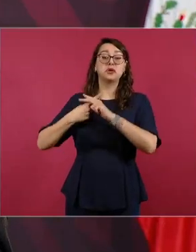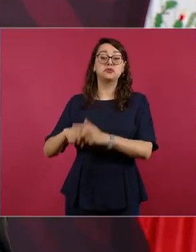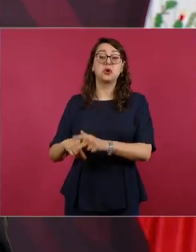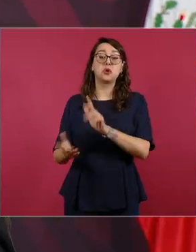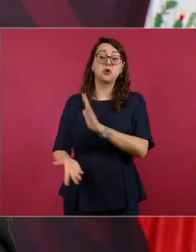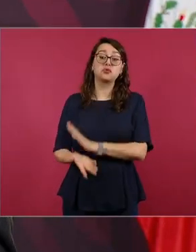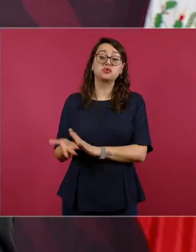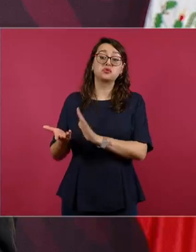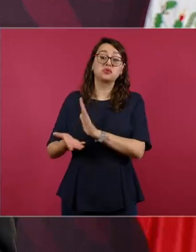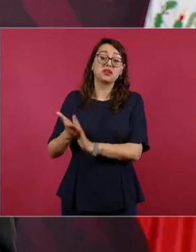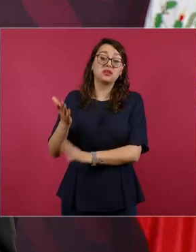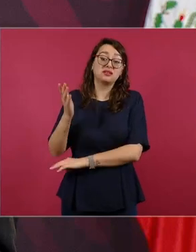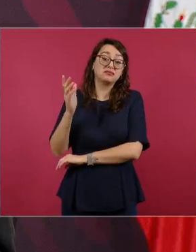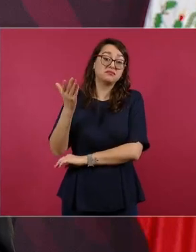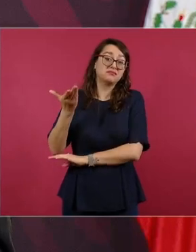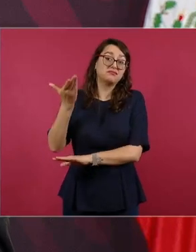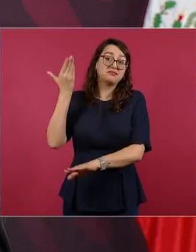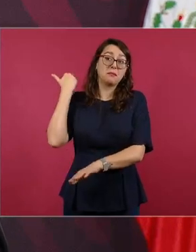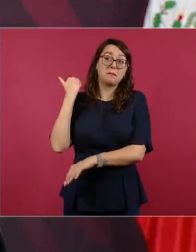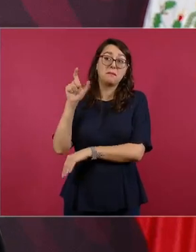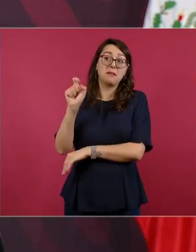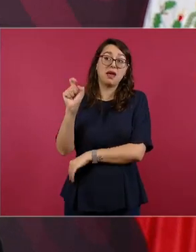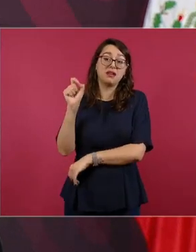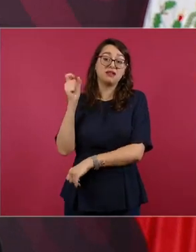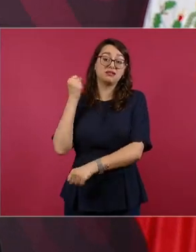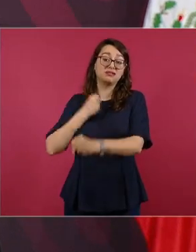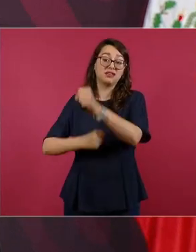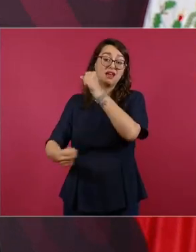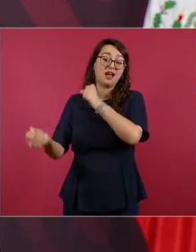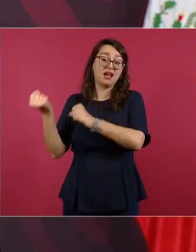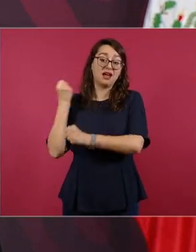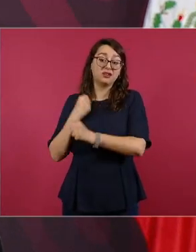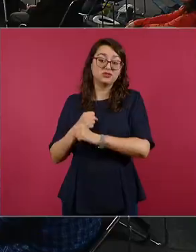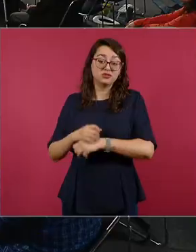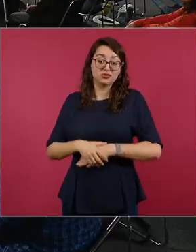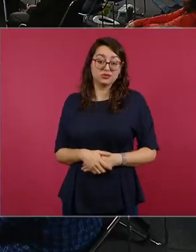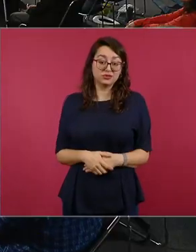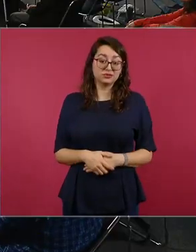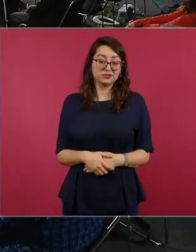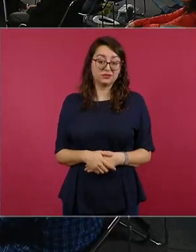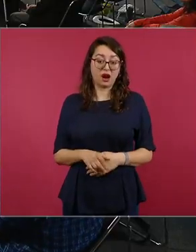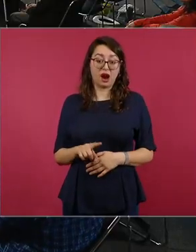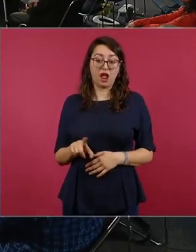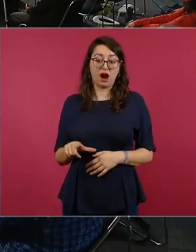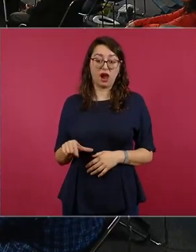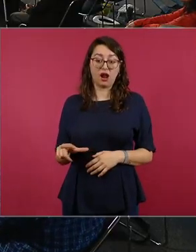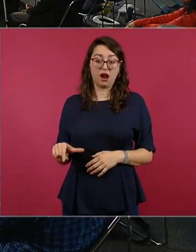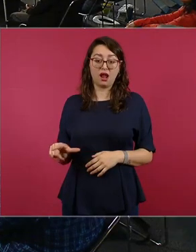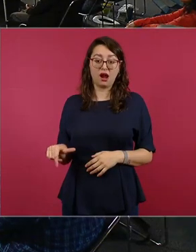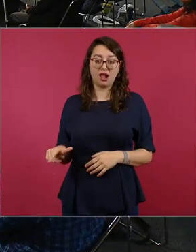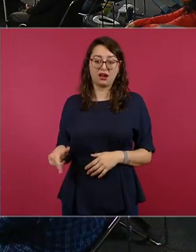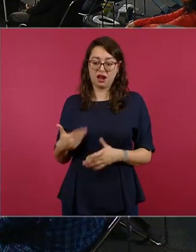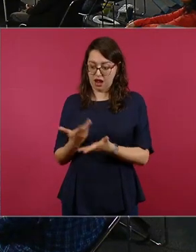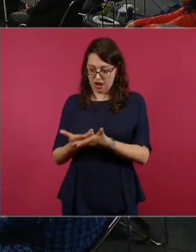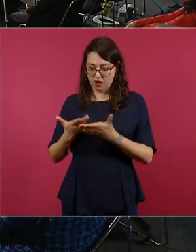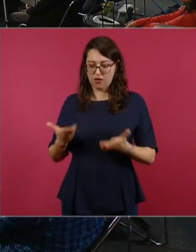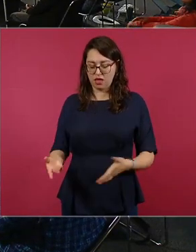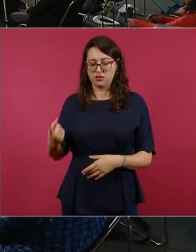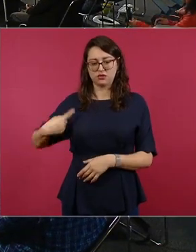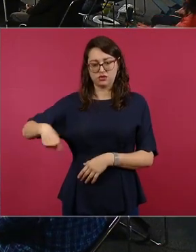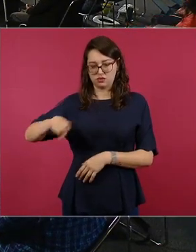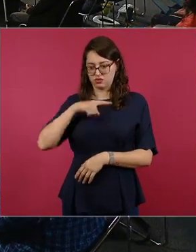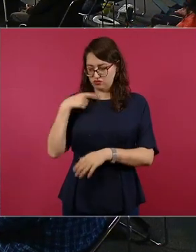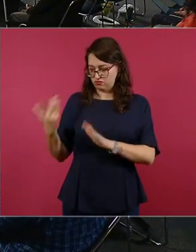desde que la iniciaron y la vamos a terminar pero eso va a permitir que del Istmo